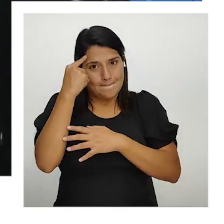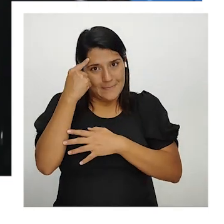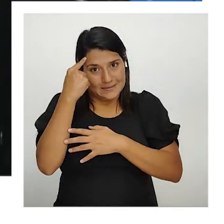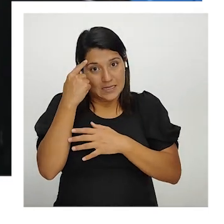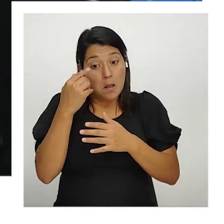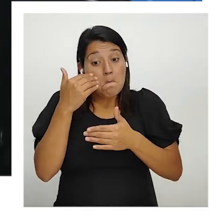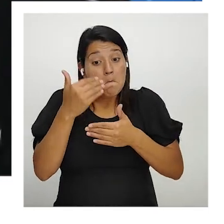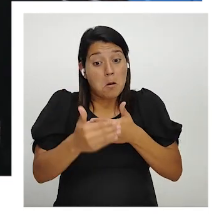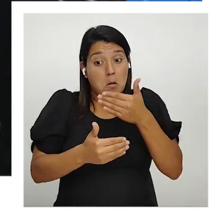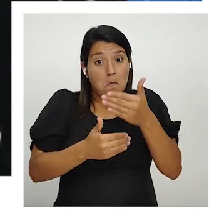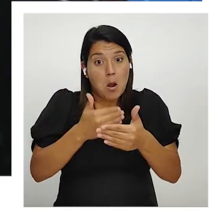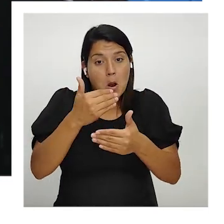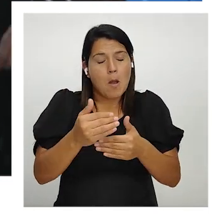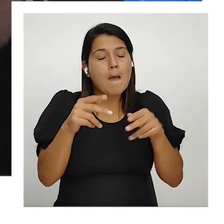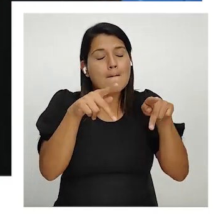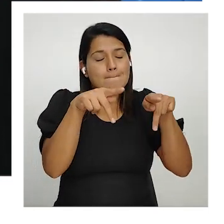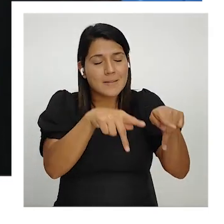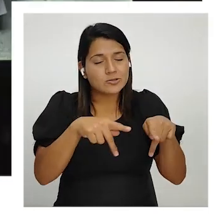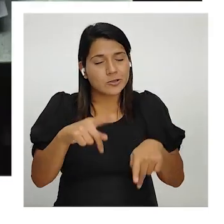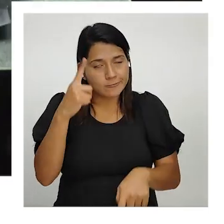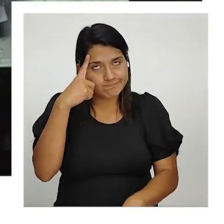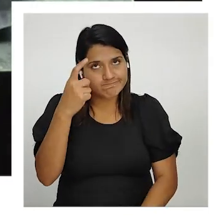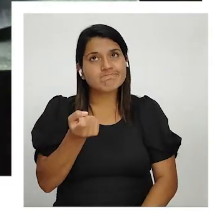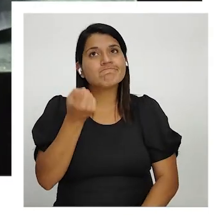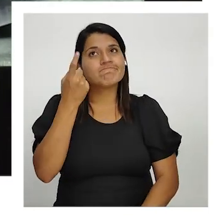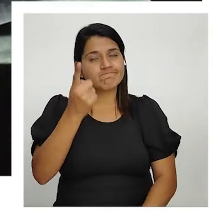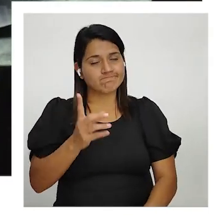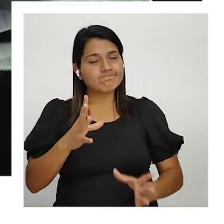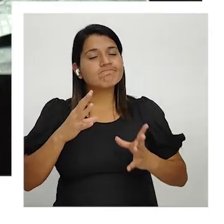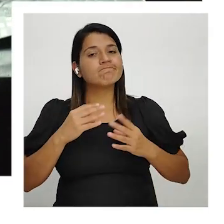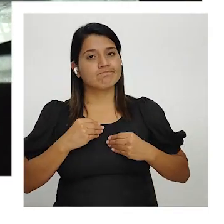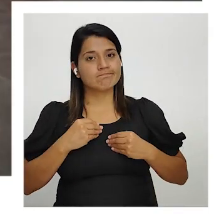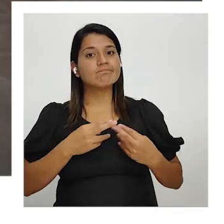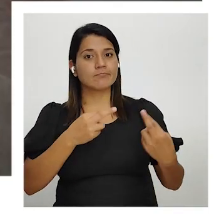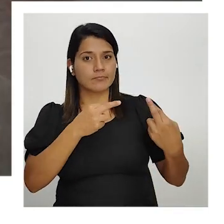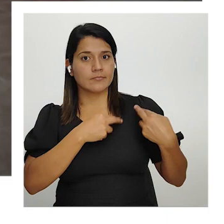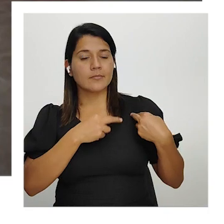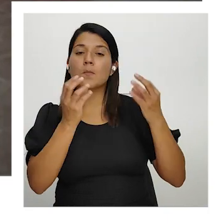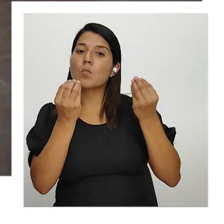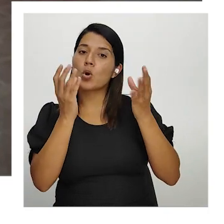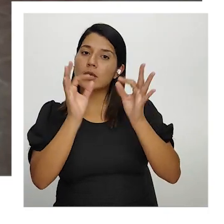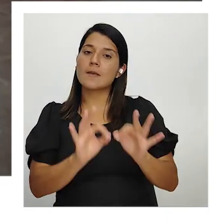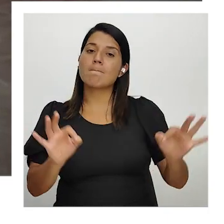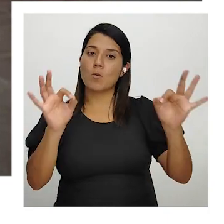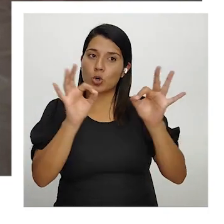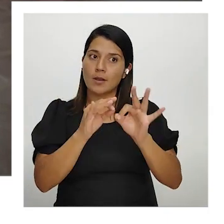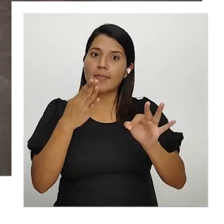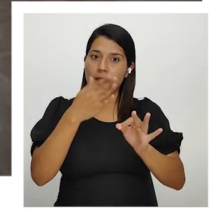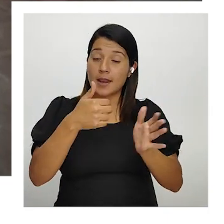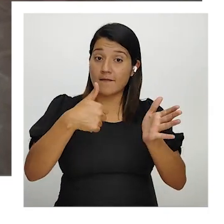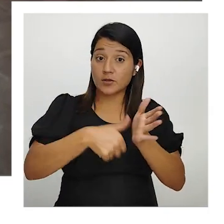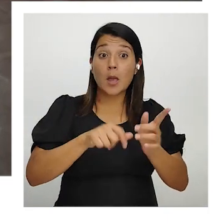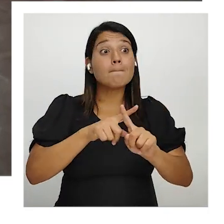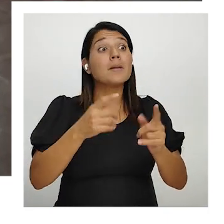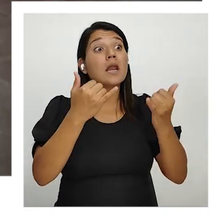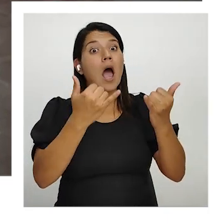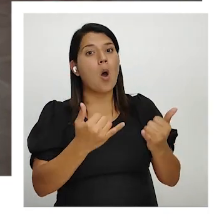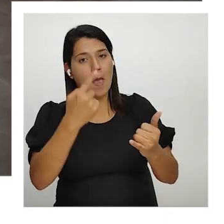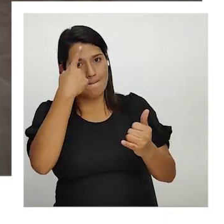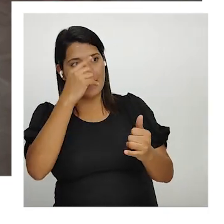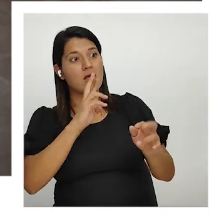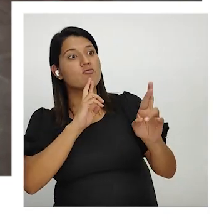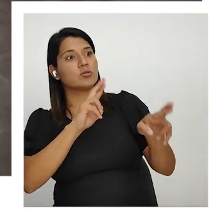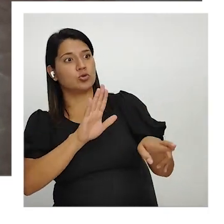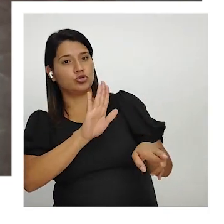toma de conciencia por parte de los costarricenses de la importancia de estas elecciones. Pero ahora sí, para contestar su